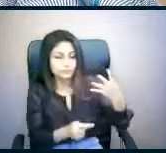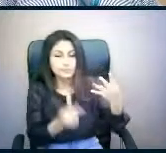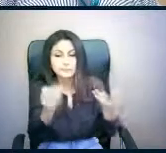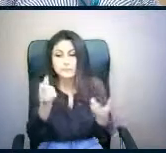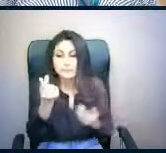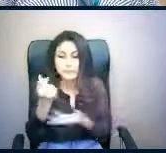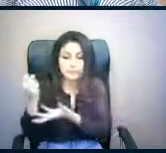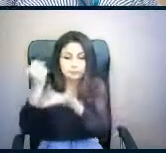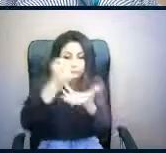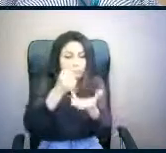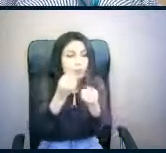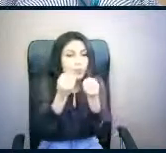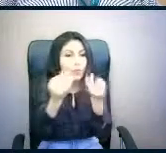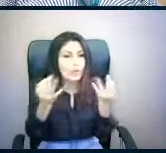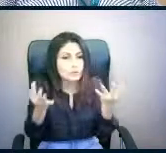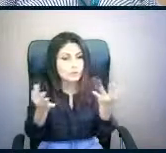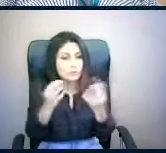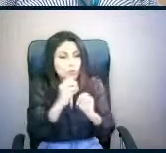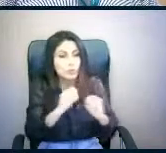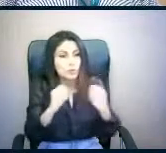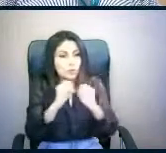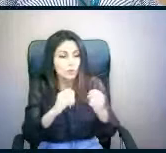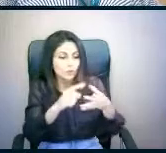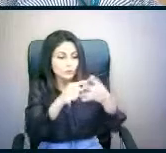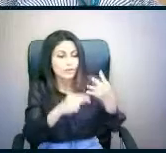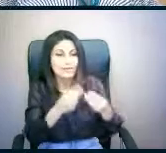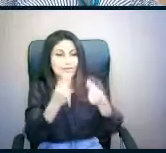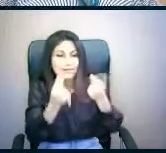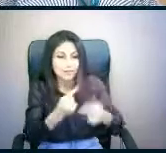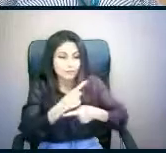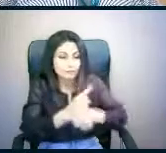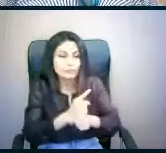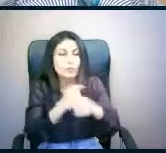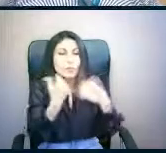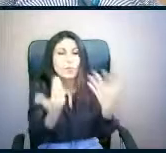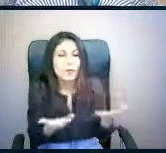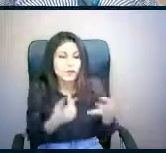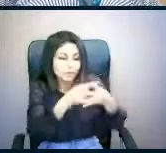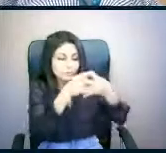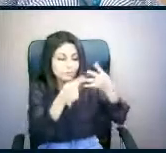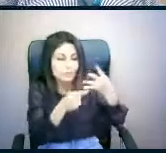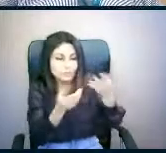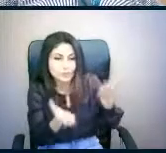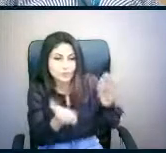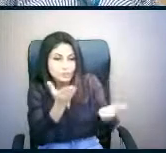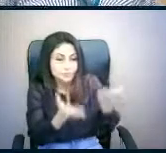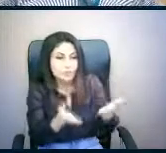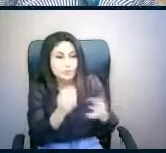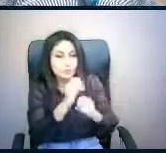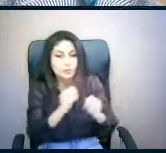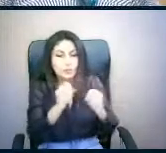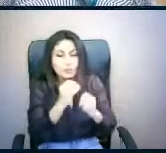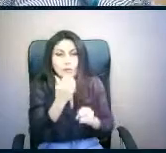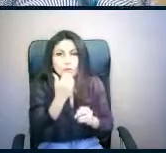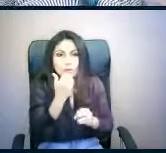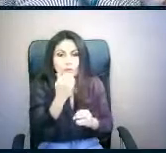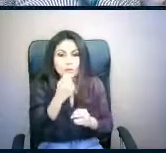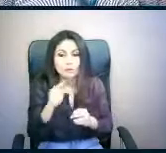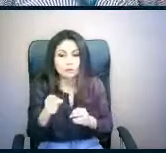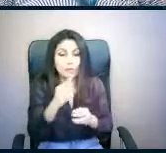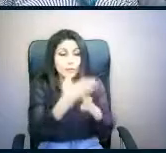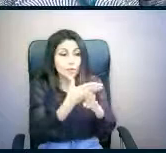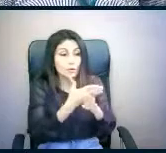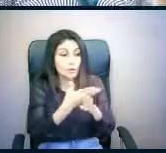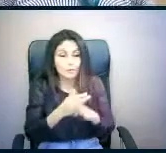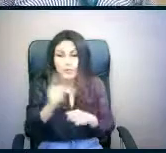necesitan, por reducciones de tiempos, o qué es lo más rápido para ayudar a